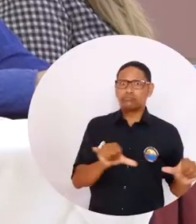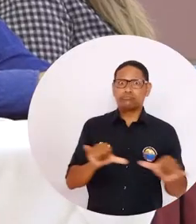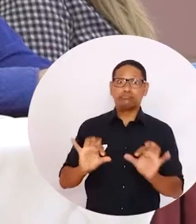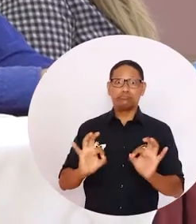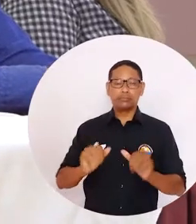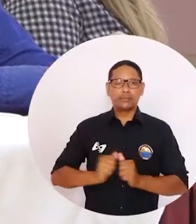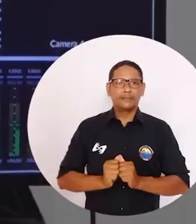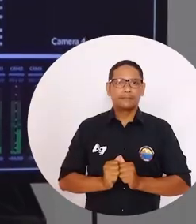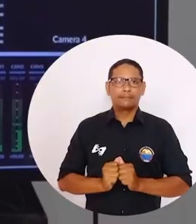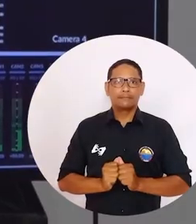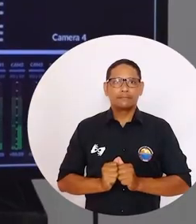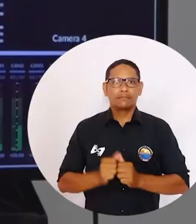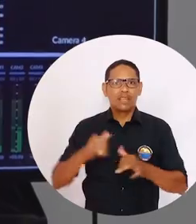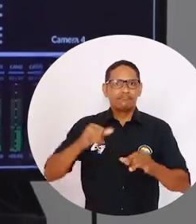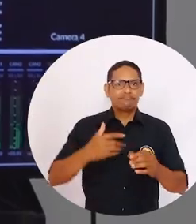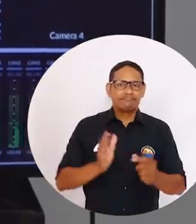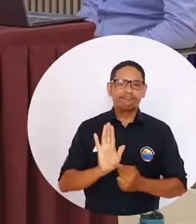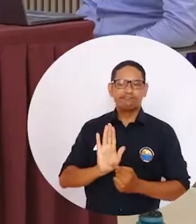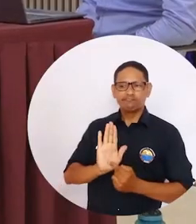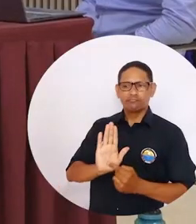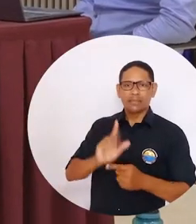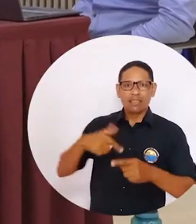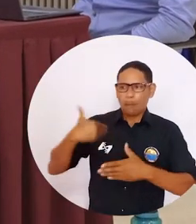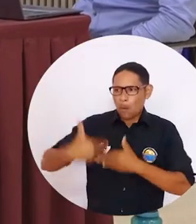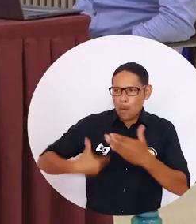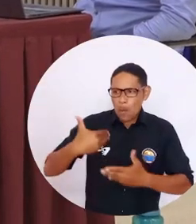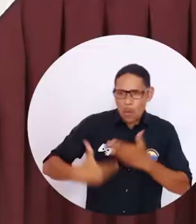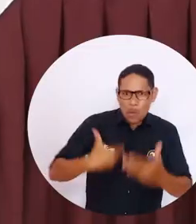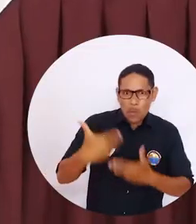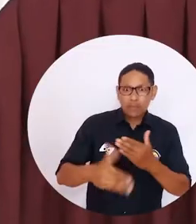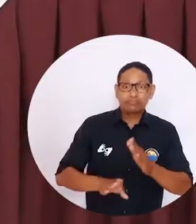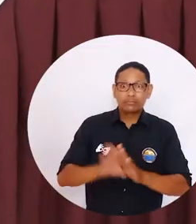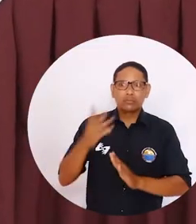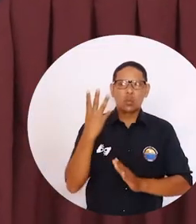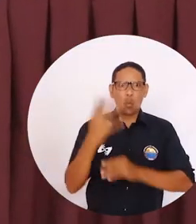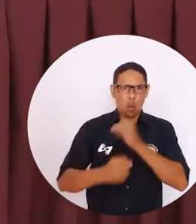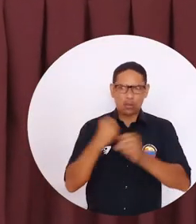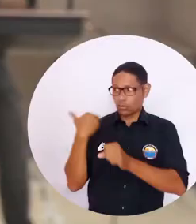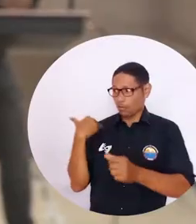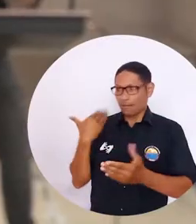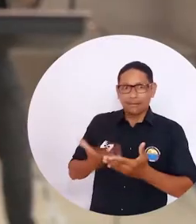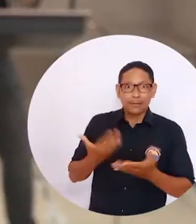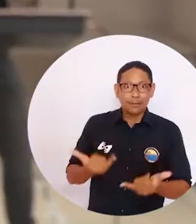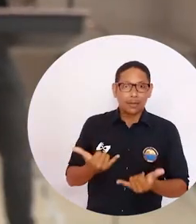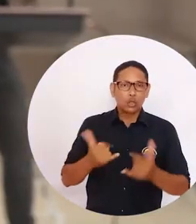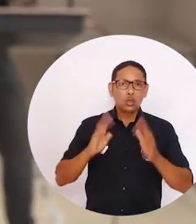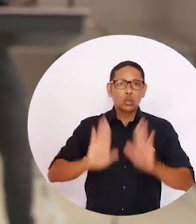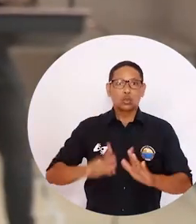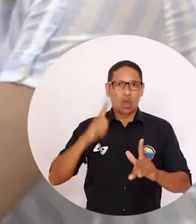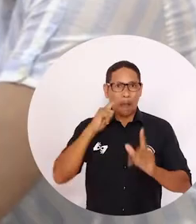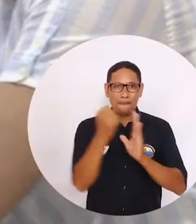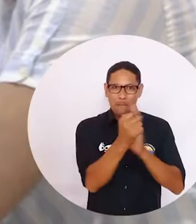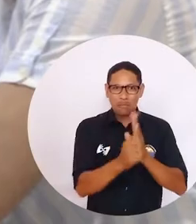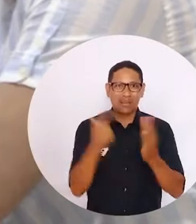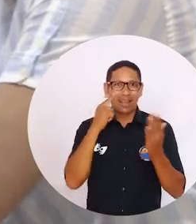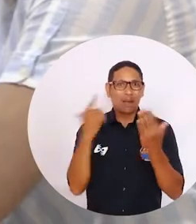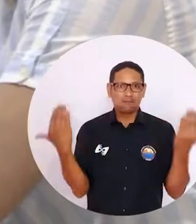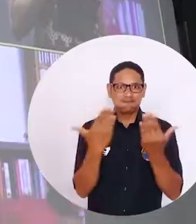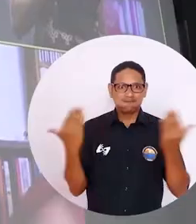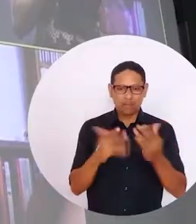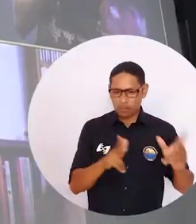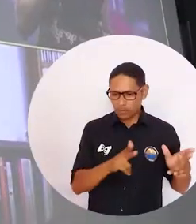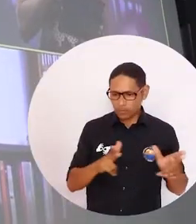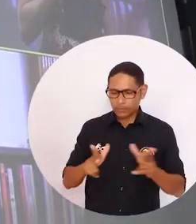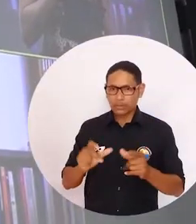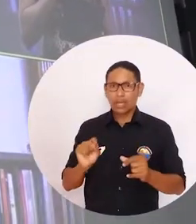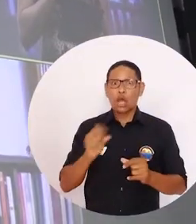y de sostenerlos. Mediante la presentación de importantes logros y avances conseguidos en los últimos 4 años, el programa de cine y audiovisuales de la